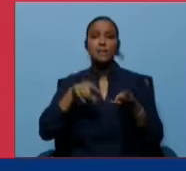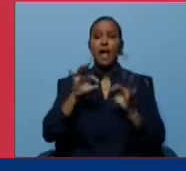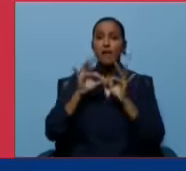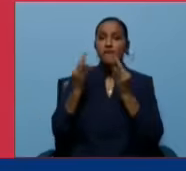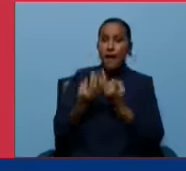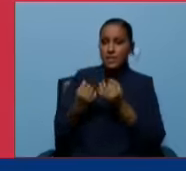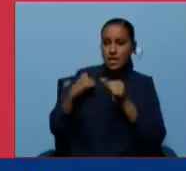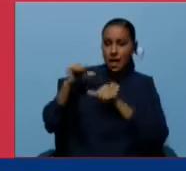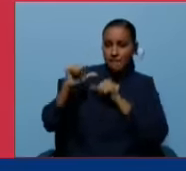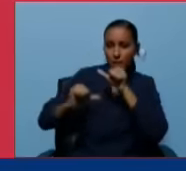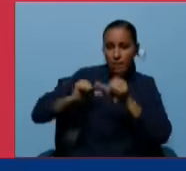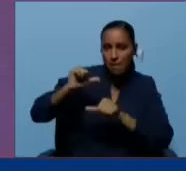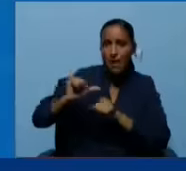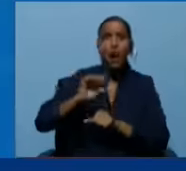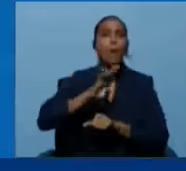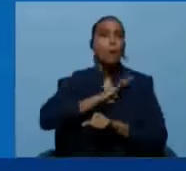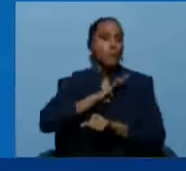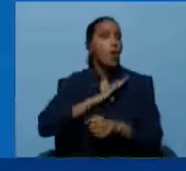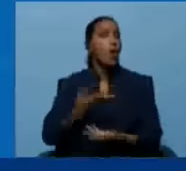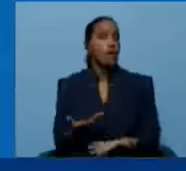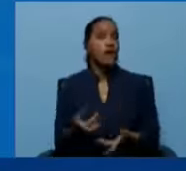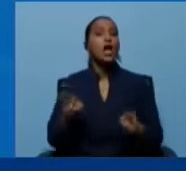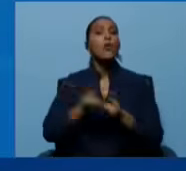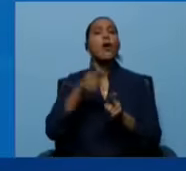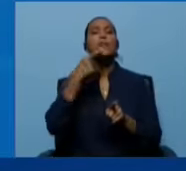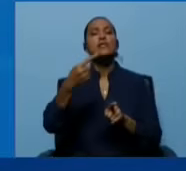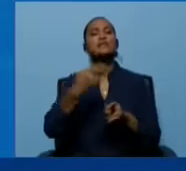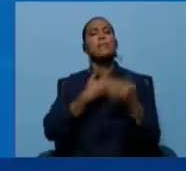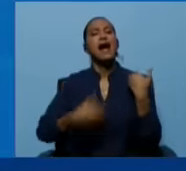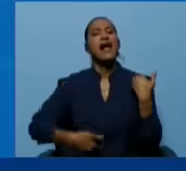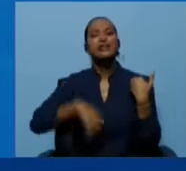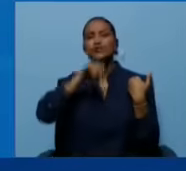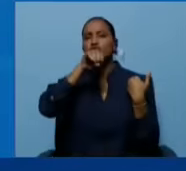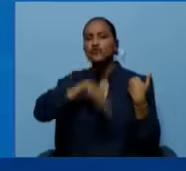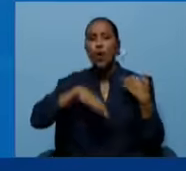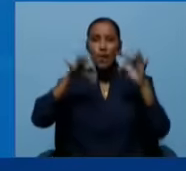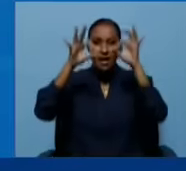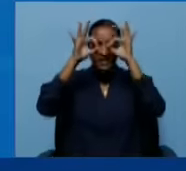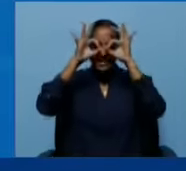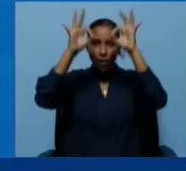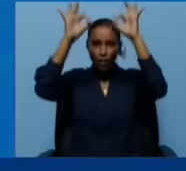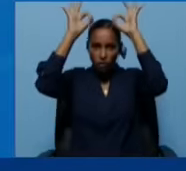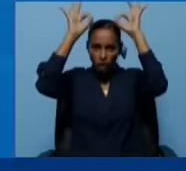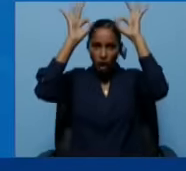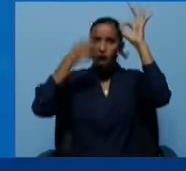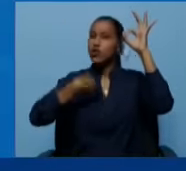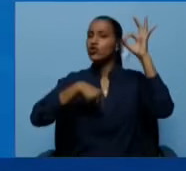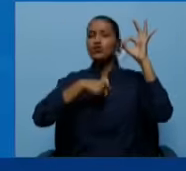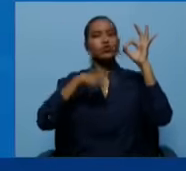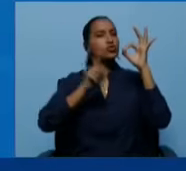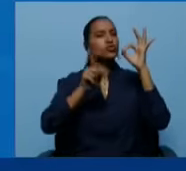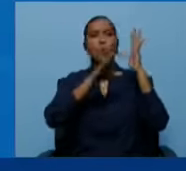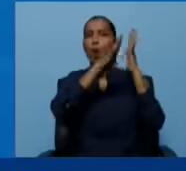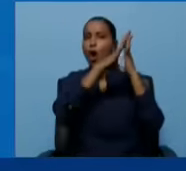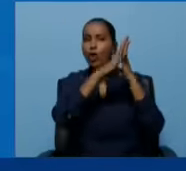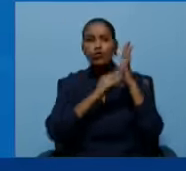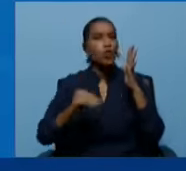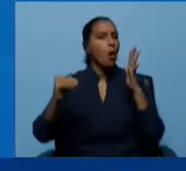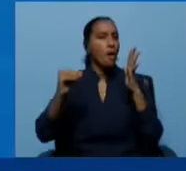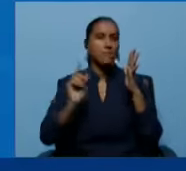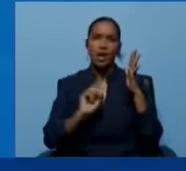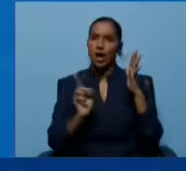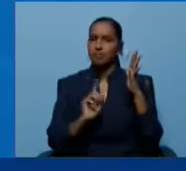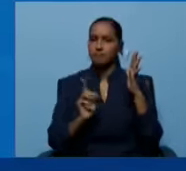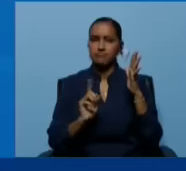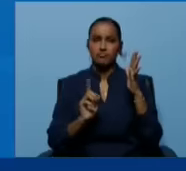Como decía el gran maestro Simón Rodríguez, no somos copia ni calco de nadie. No somos copia